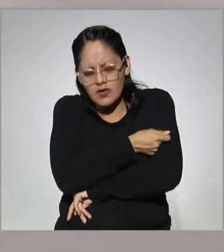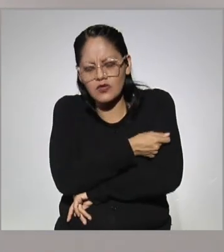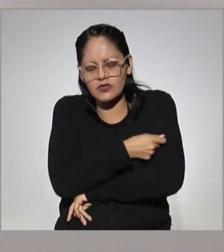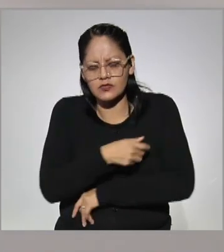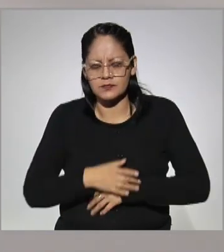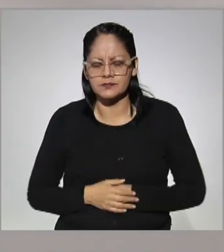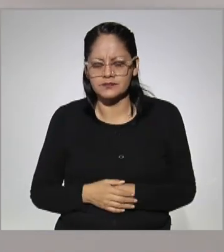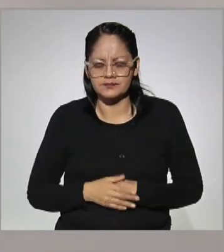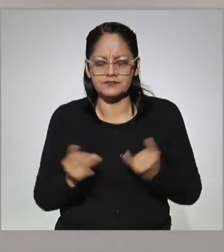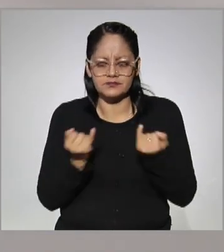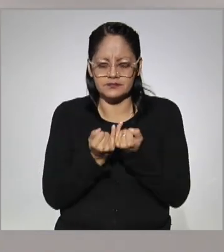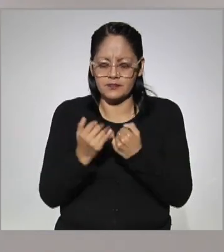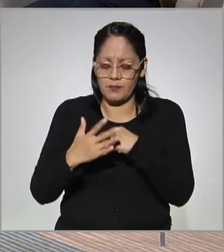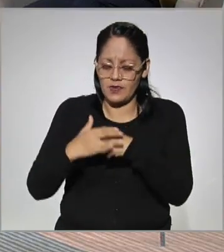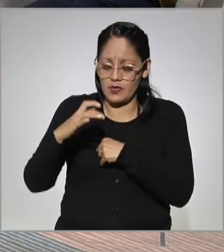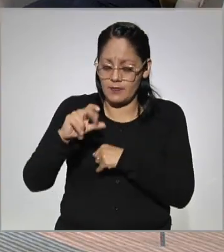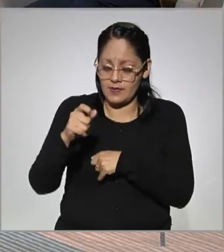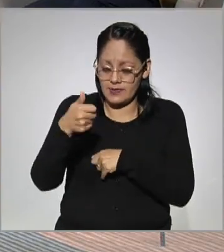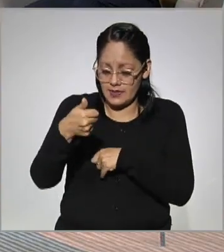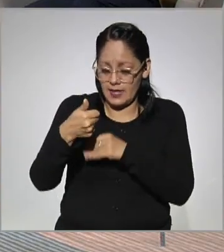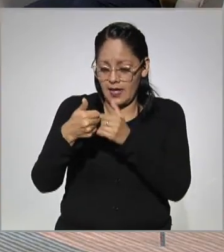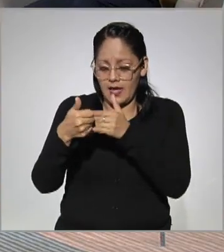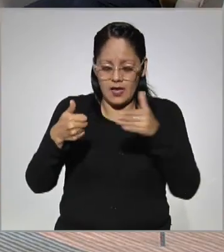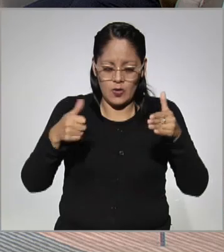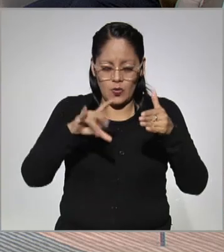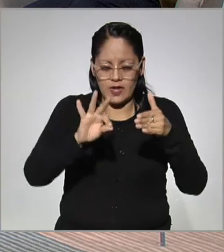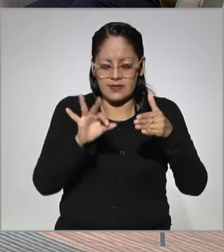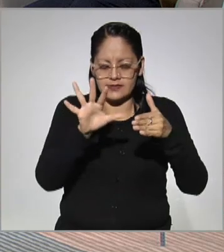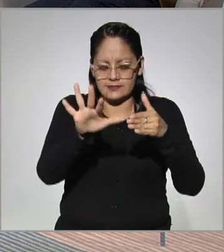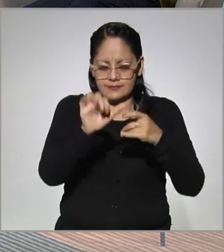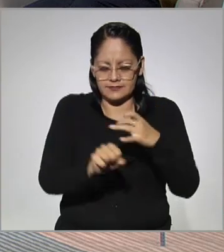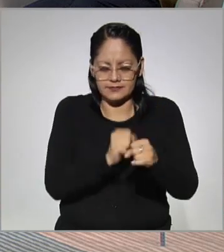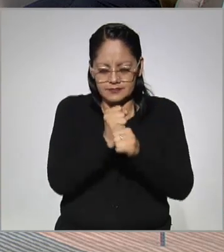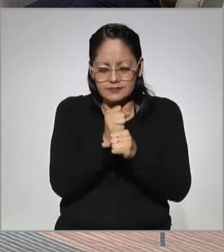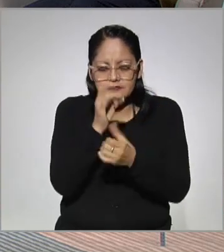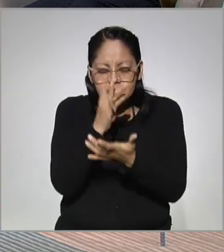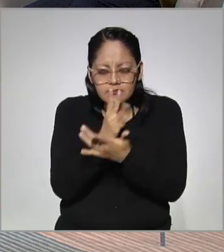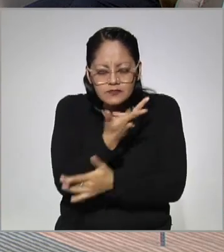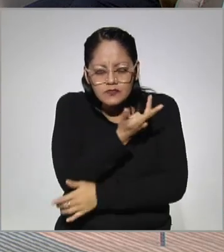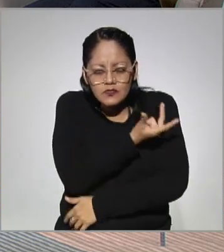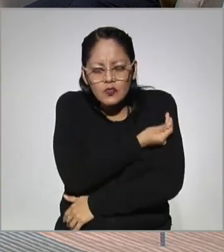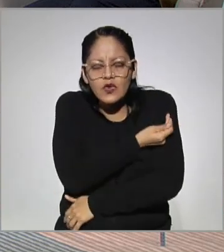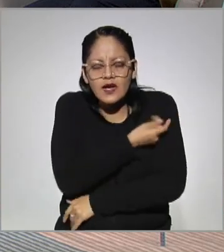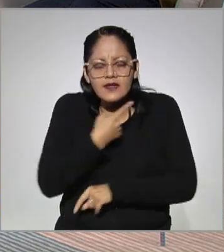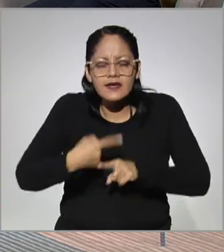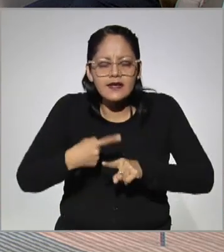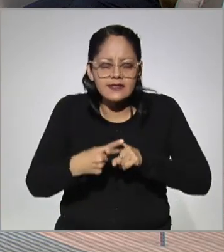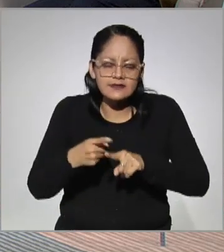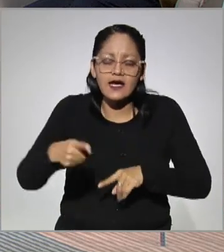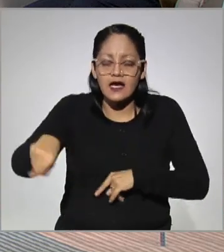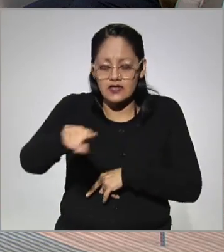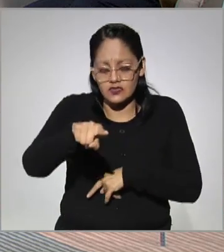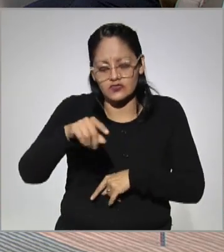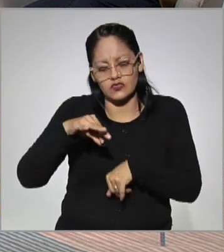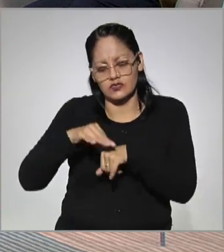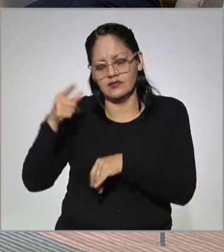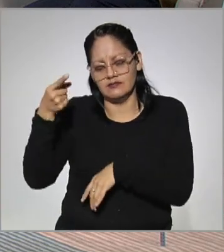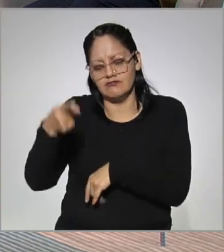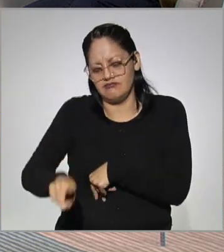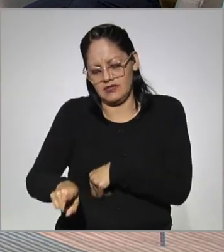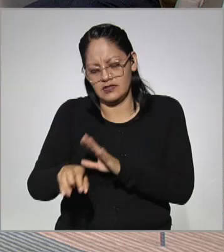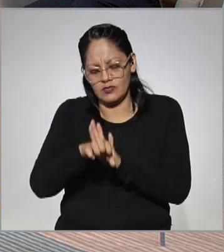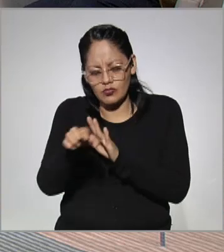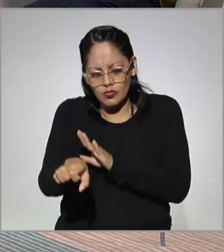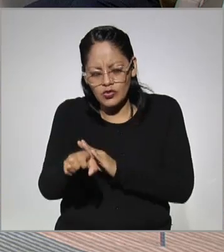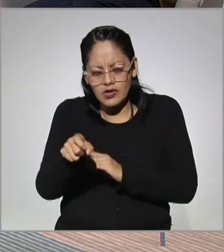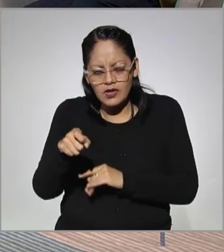vacunación. Y en mayores de 26 hasta 45 solamente se vacunarán a aquellos que tengan alguna indicación como